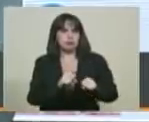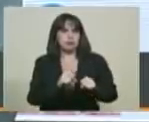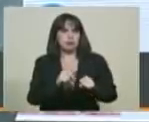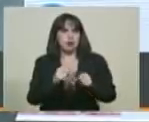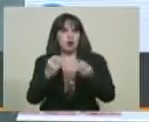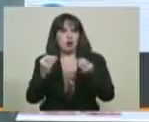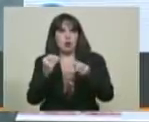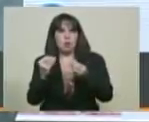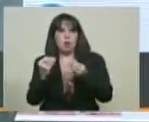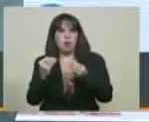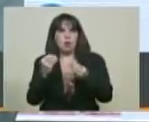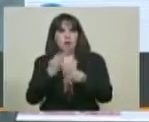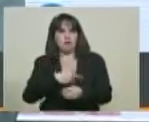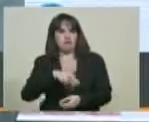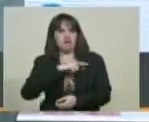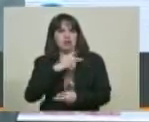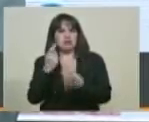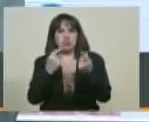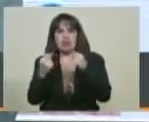en un valor falso del dólar,